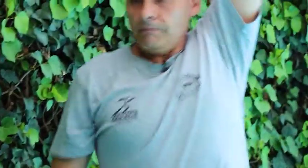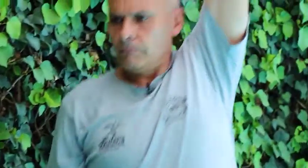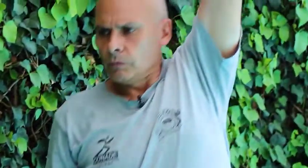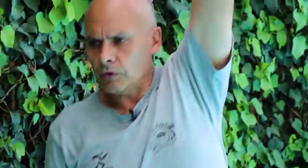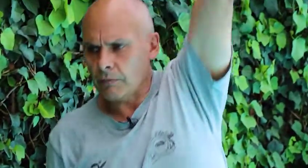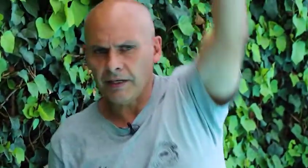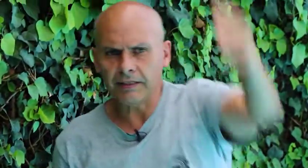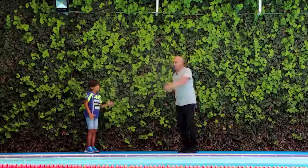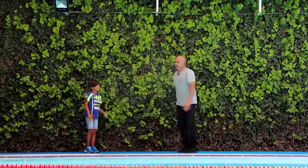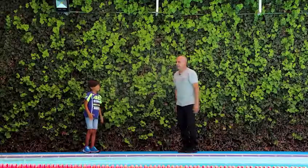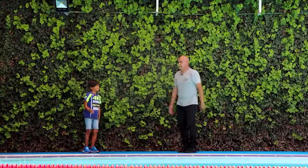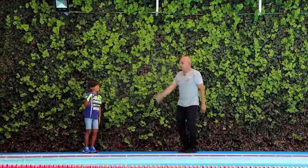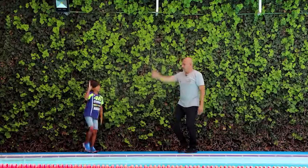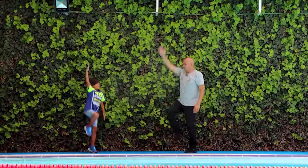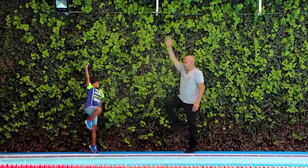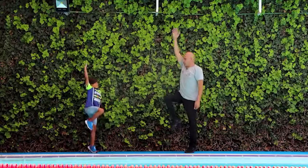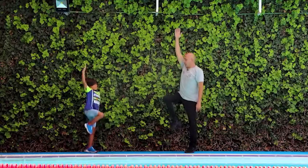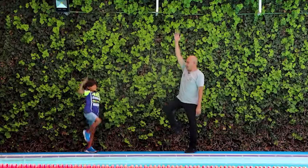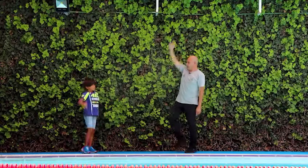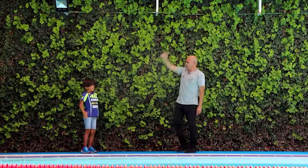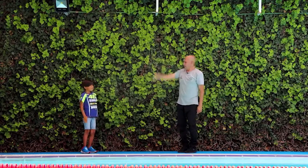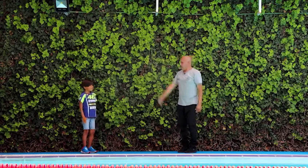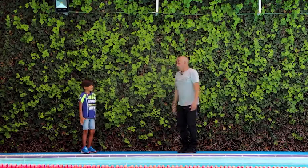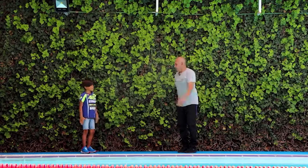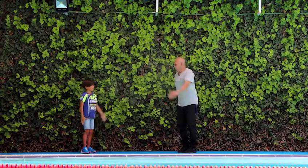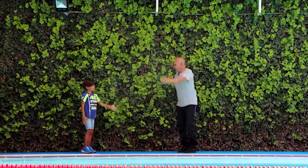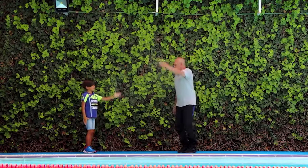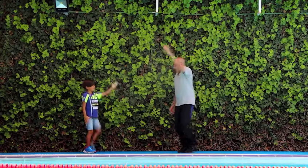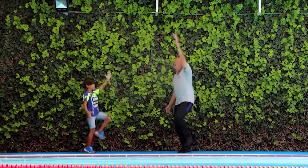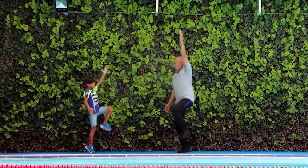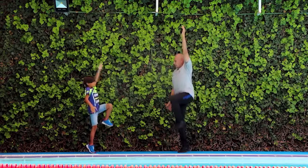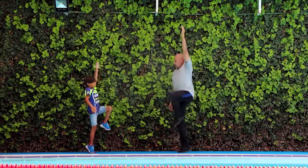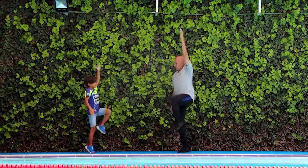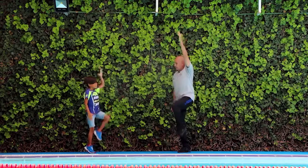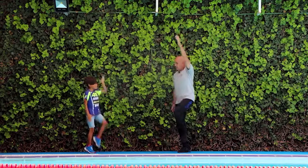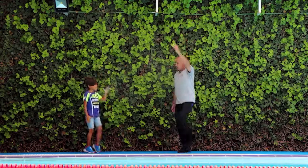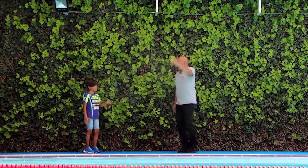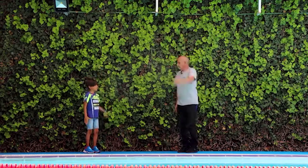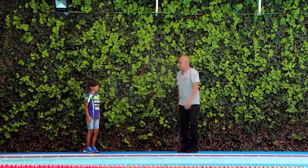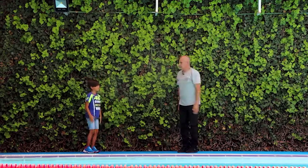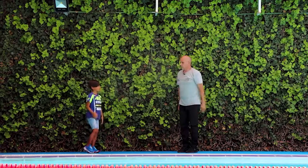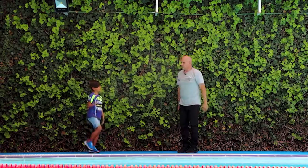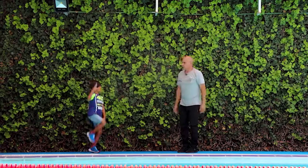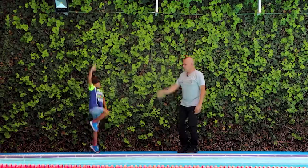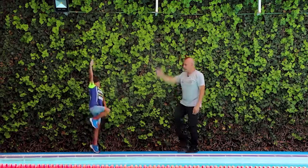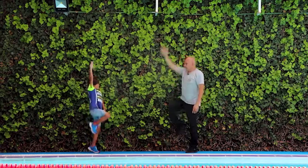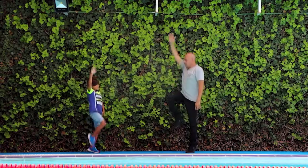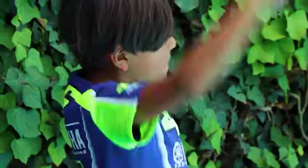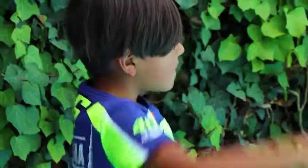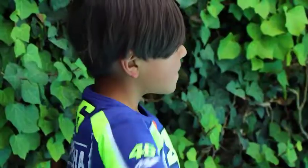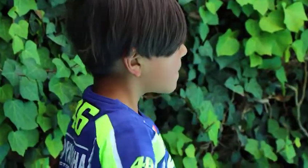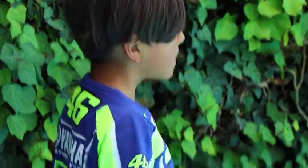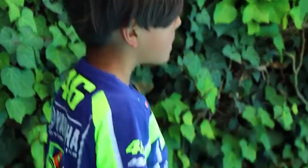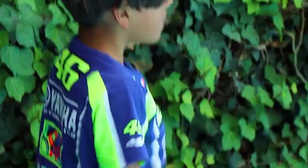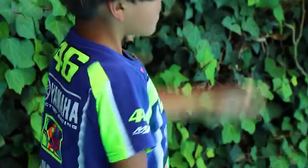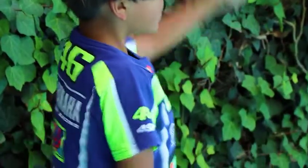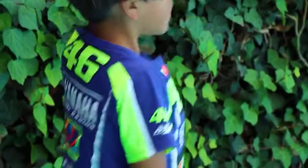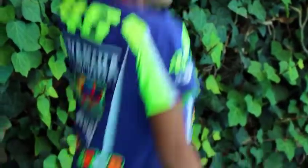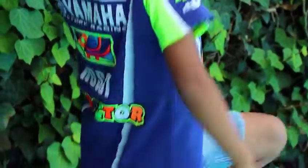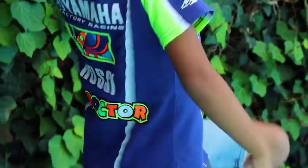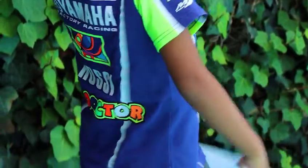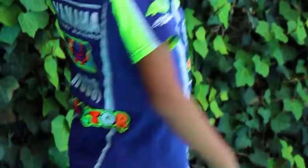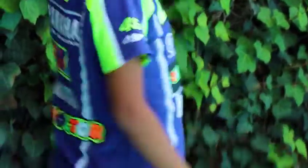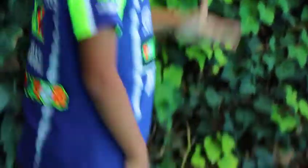¿Va? Una más. Una más. Acuérdate, elevas rodilla y la